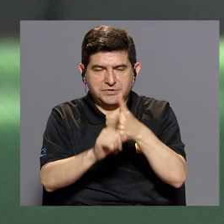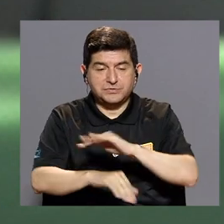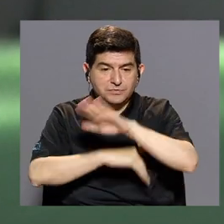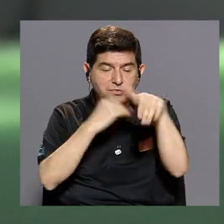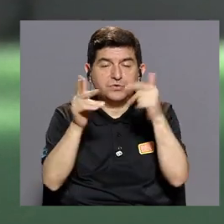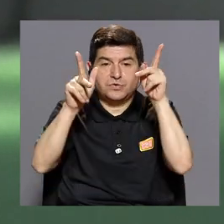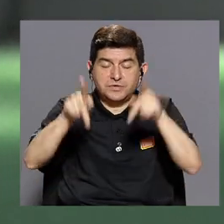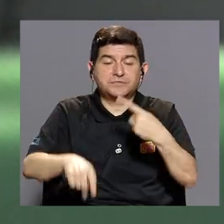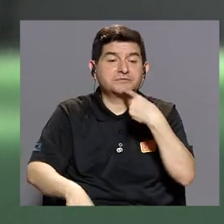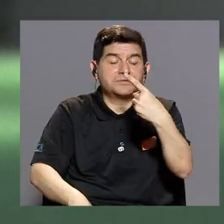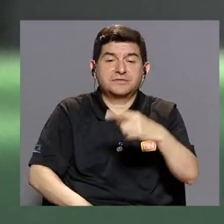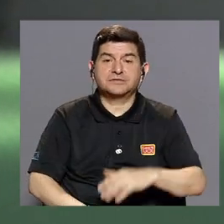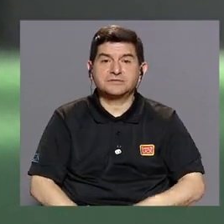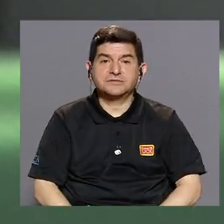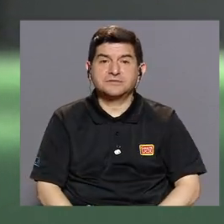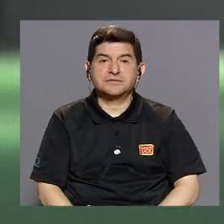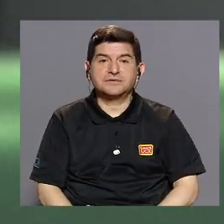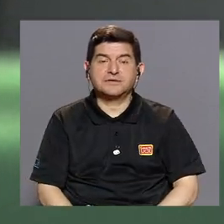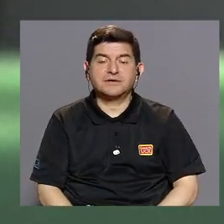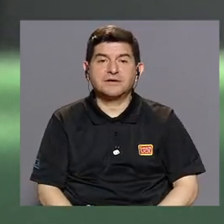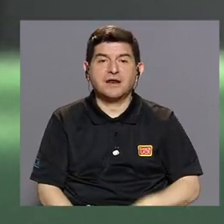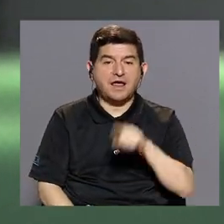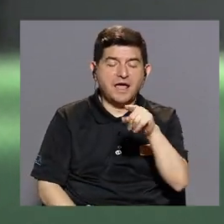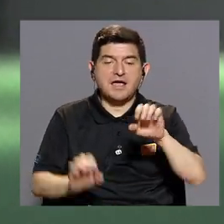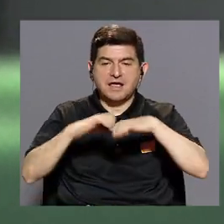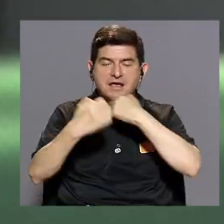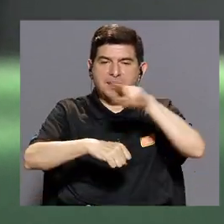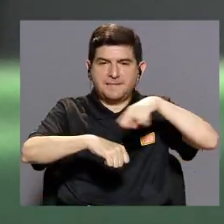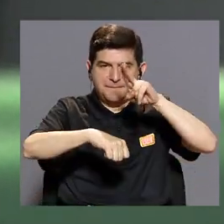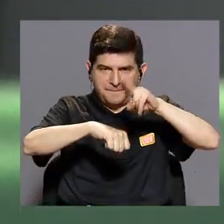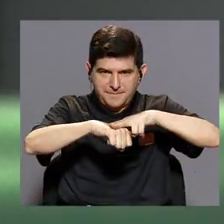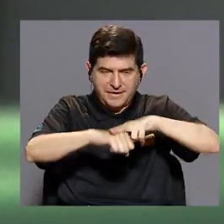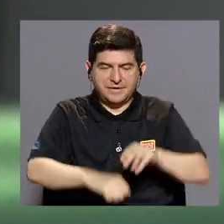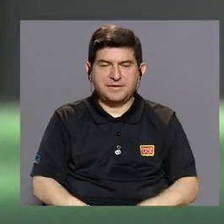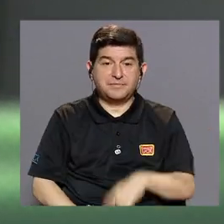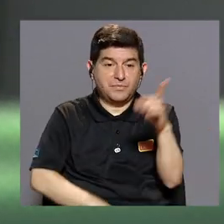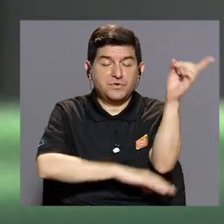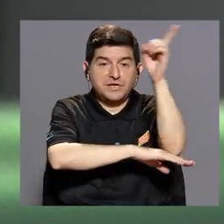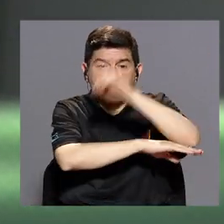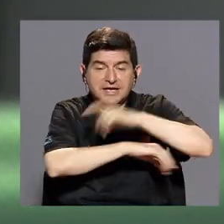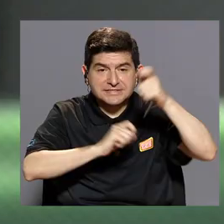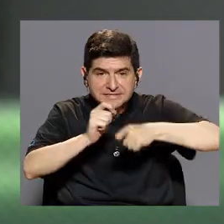la que todo el mundo dice Amelia en la selección nacional? Y es ese